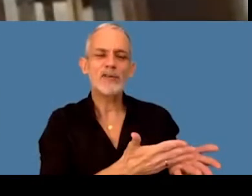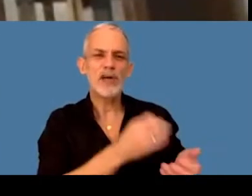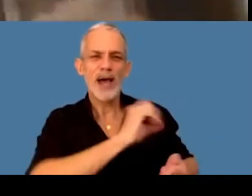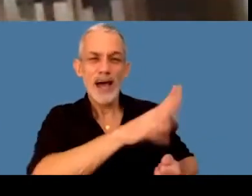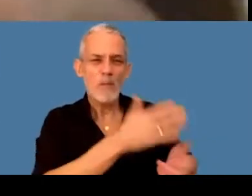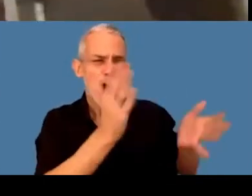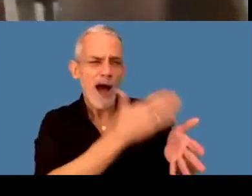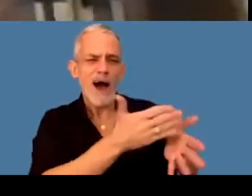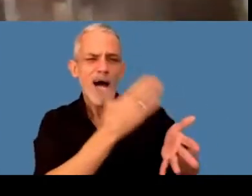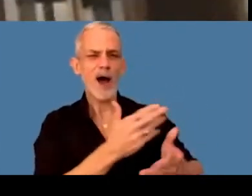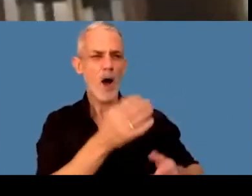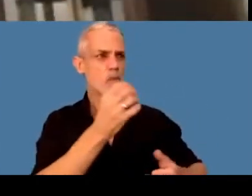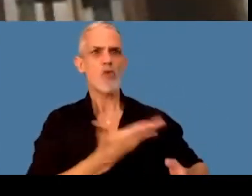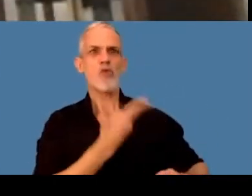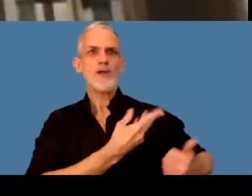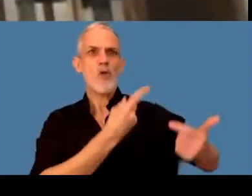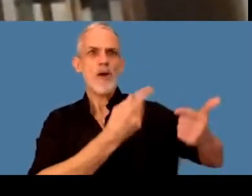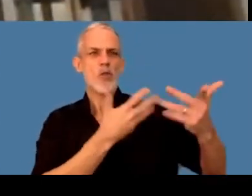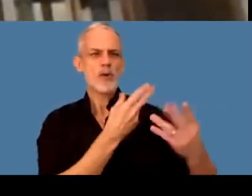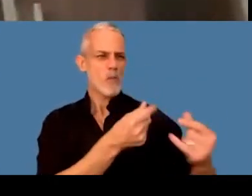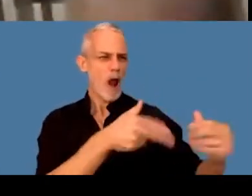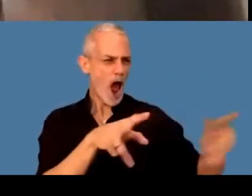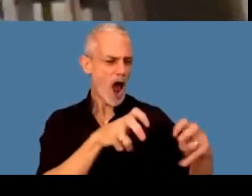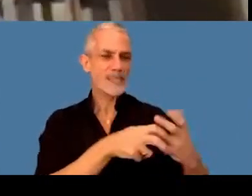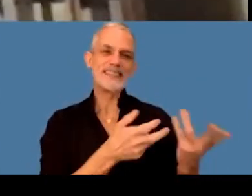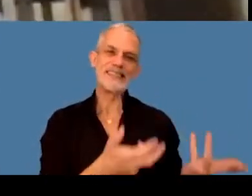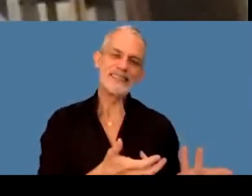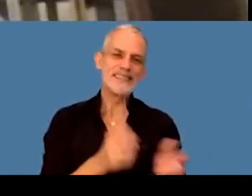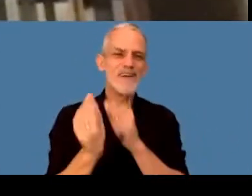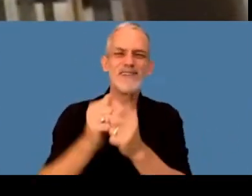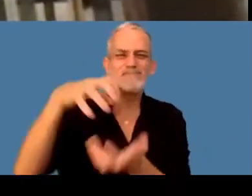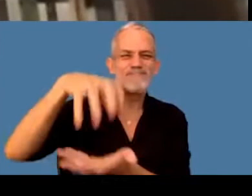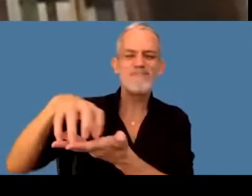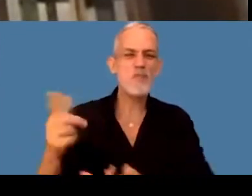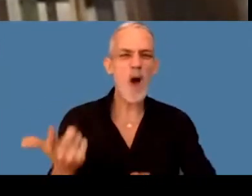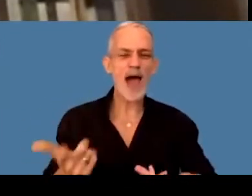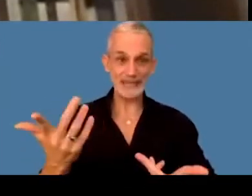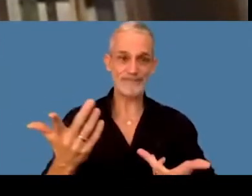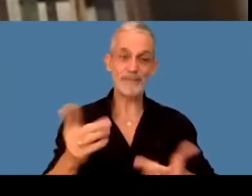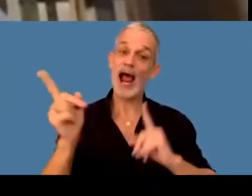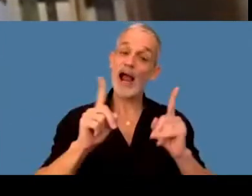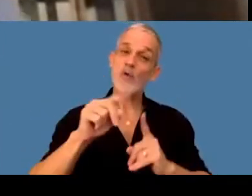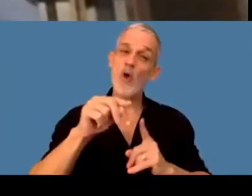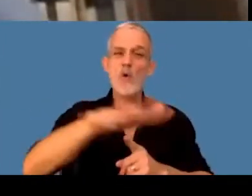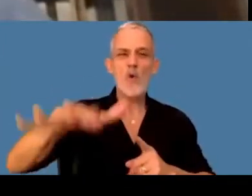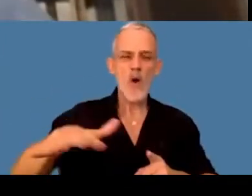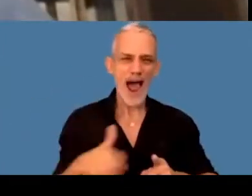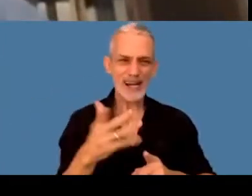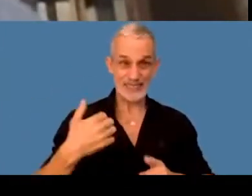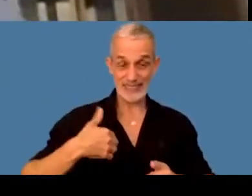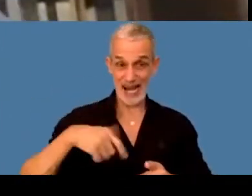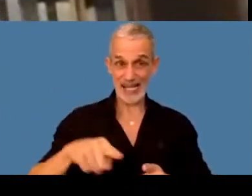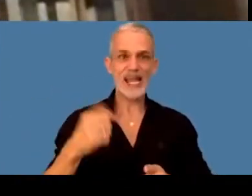¿no? Entonces, cuando ocurren ciertas cosas, en algunos lugares, lamentablemente, de nuestro país, en la práctica existe el derecho